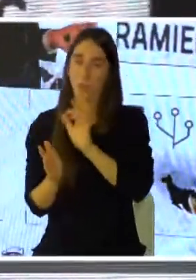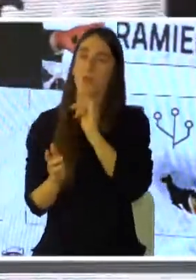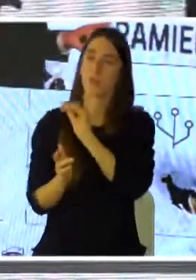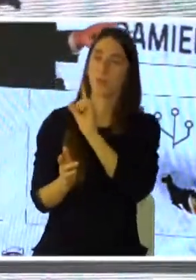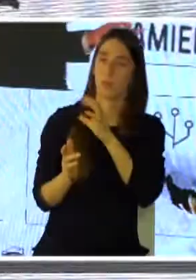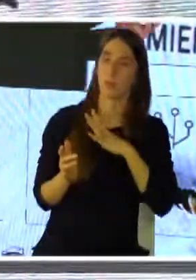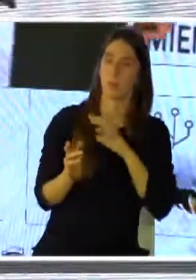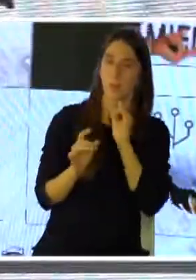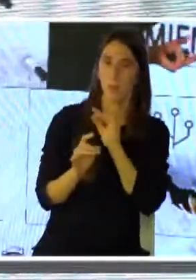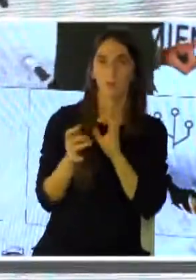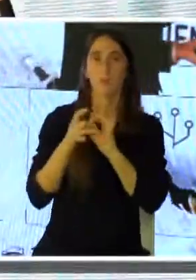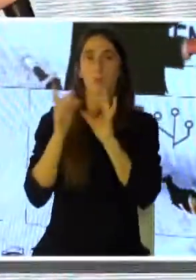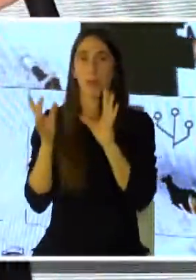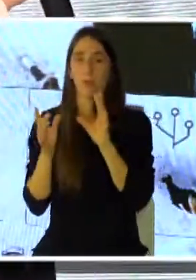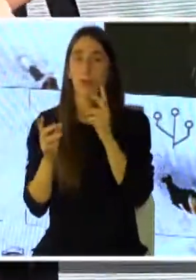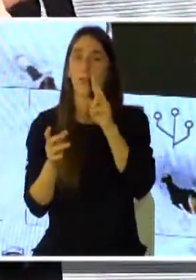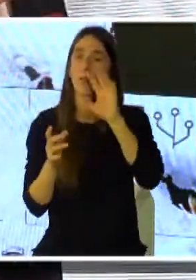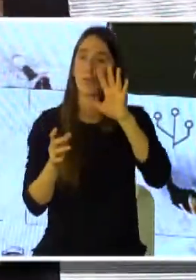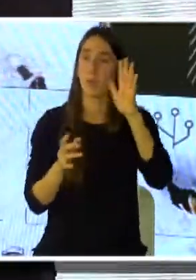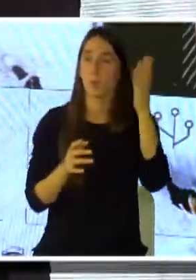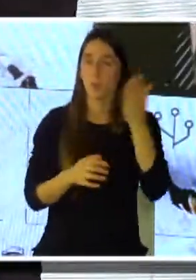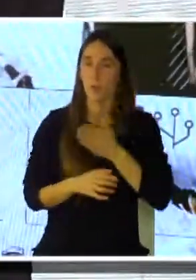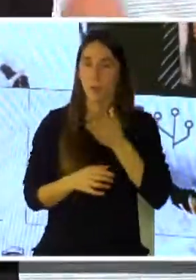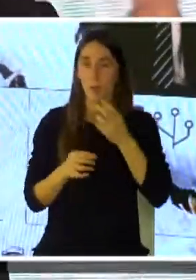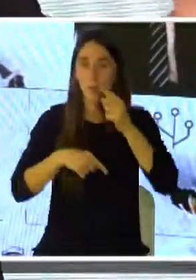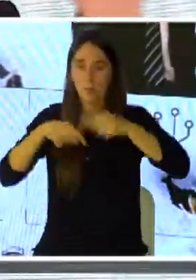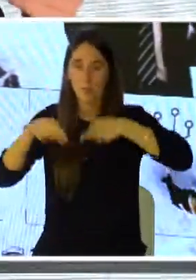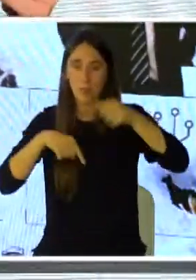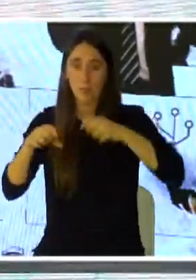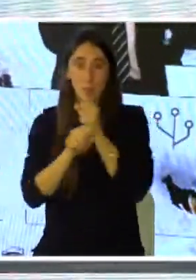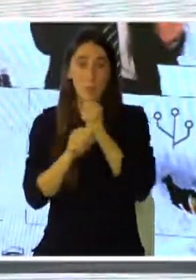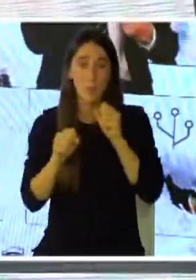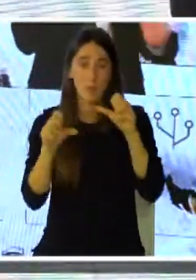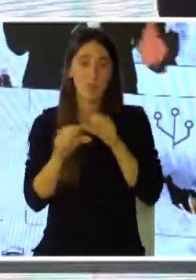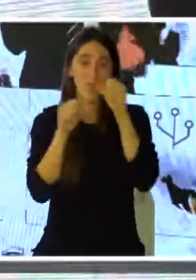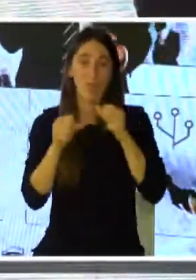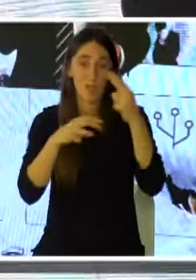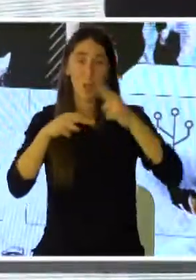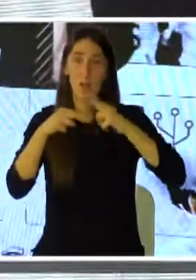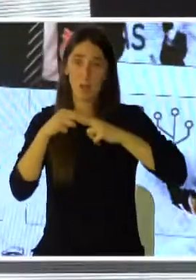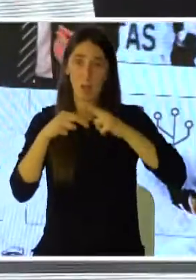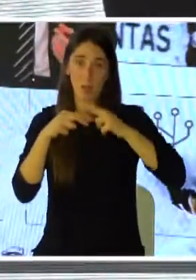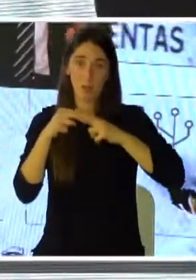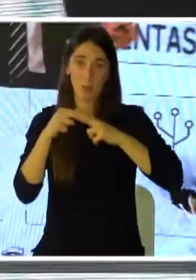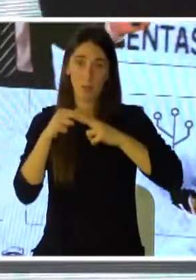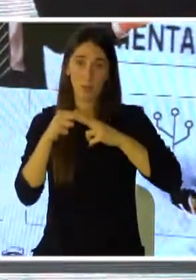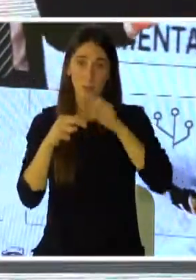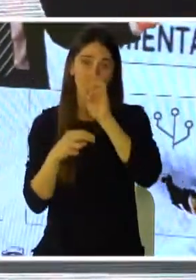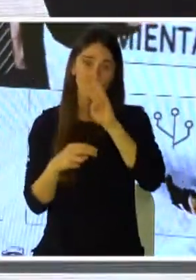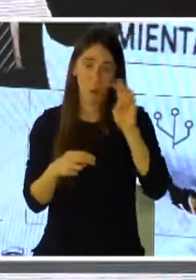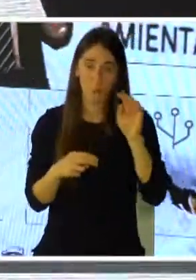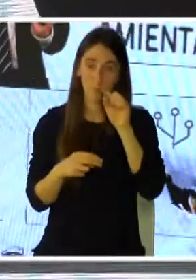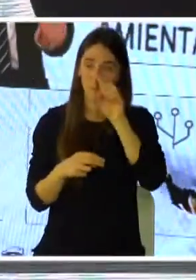actualmente tenemos un 25% de estos trámites que se pueden realizar, se están realizando desde la página web, incluyendo